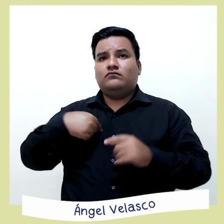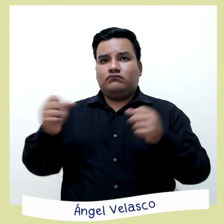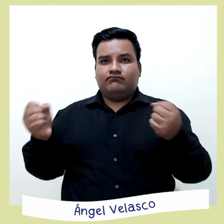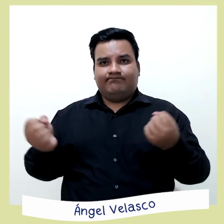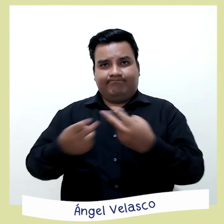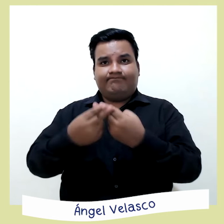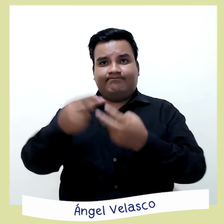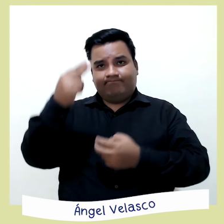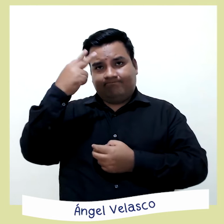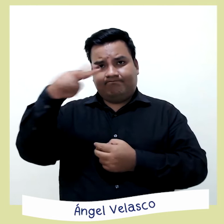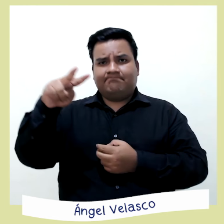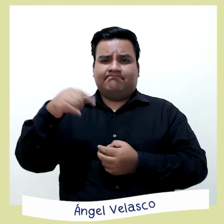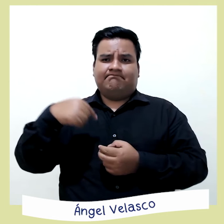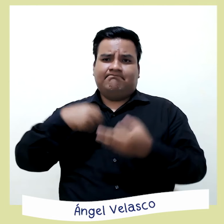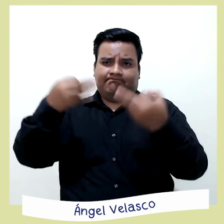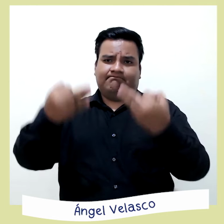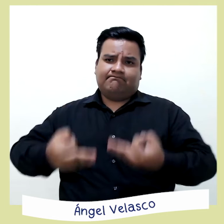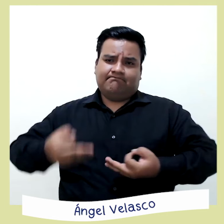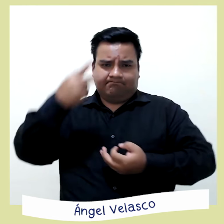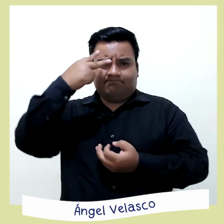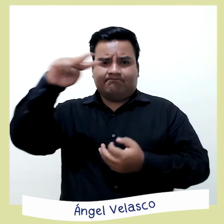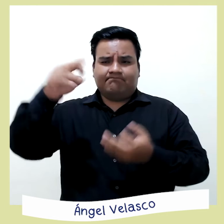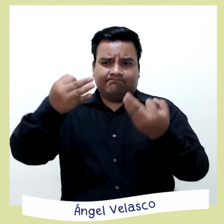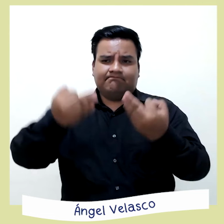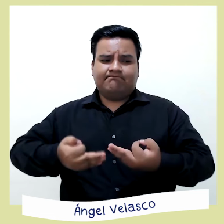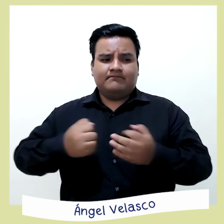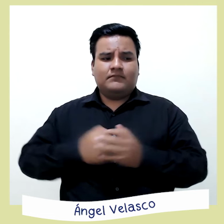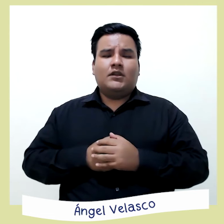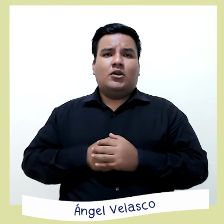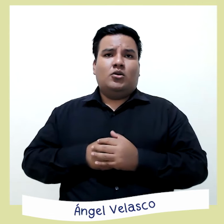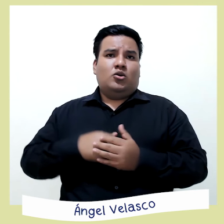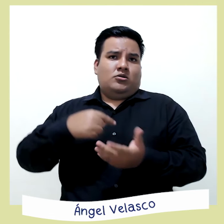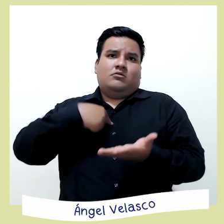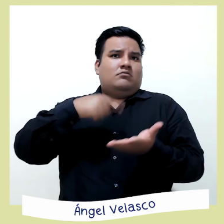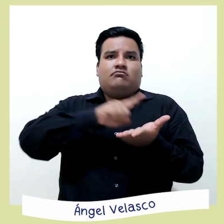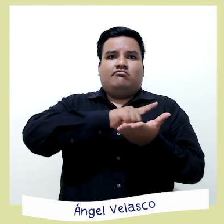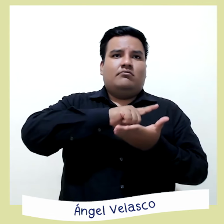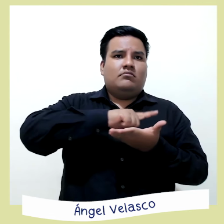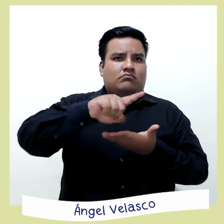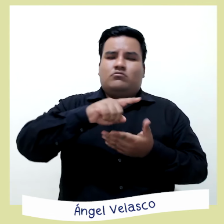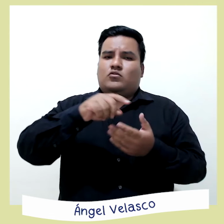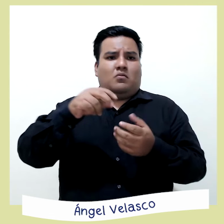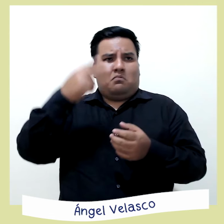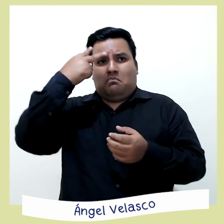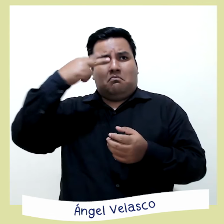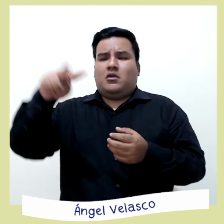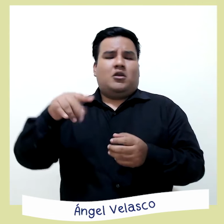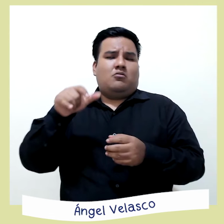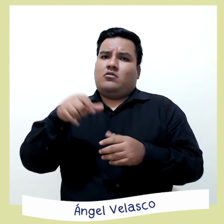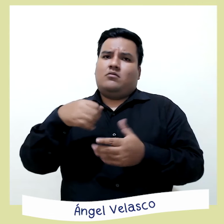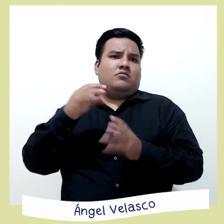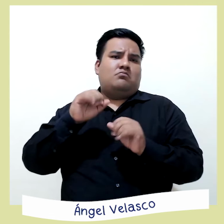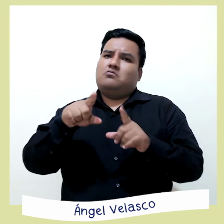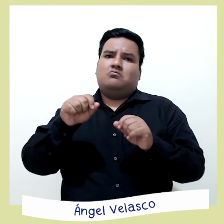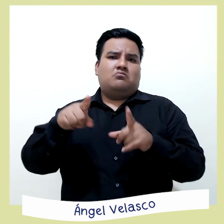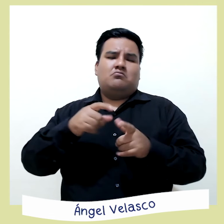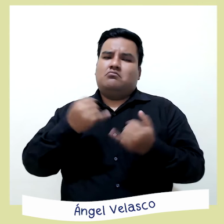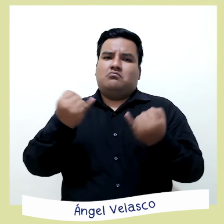les digo que, les pongo el ejemplo, dije, nací en México, soy mexicana, tengo todos